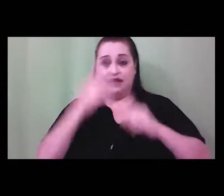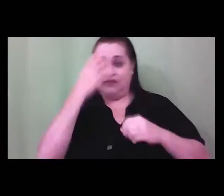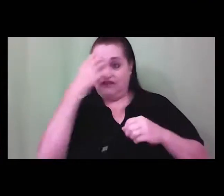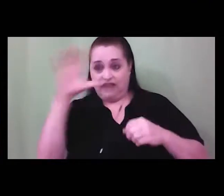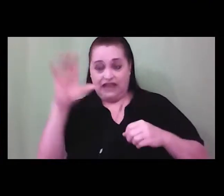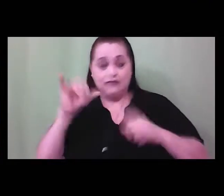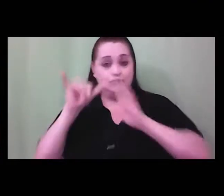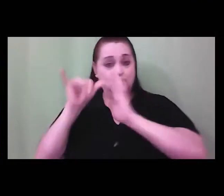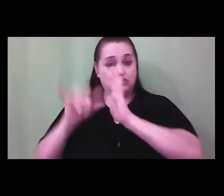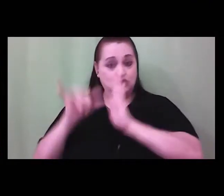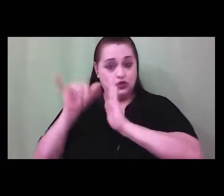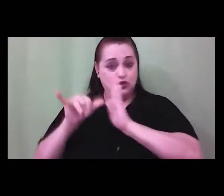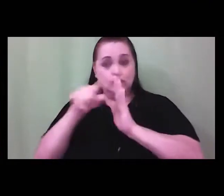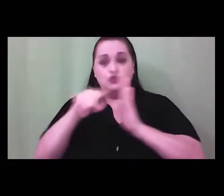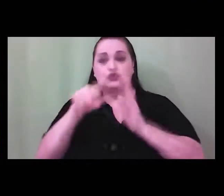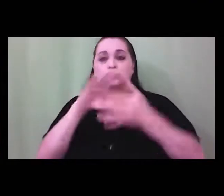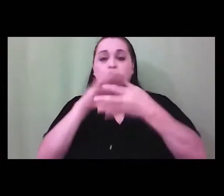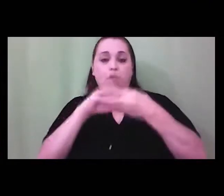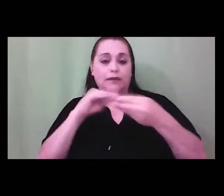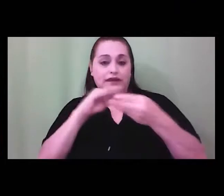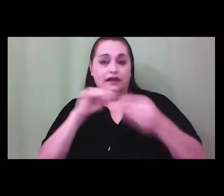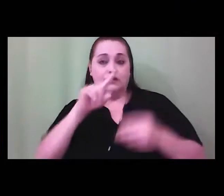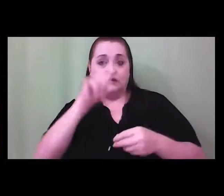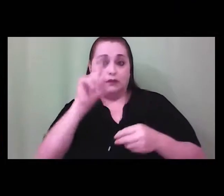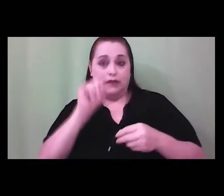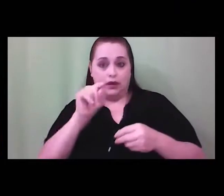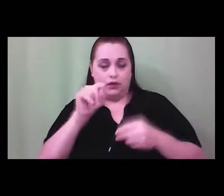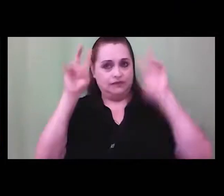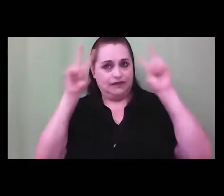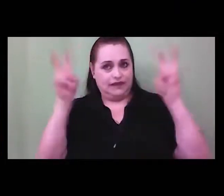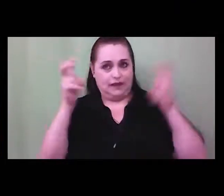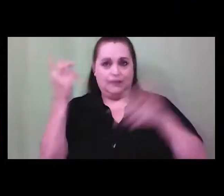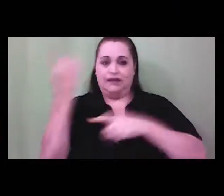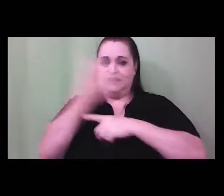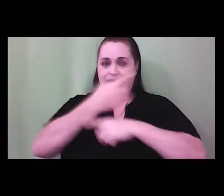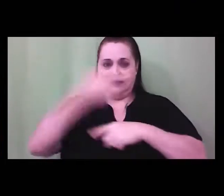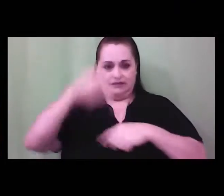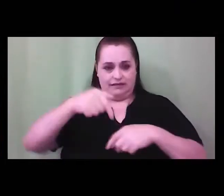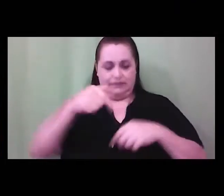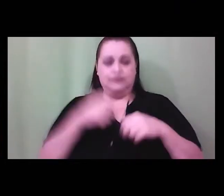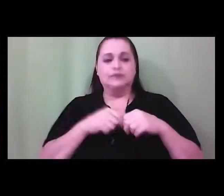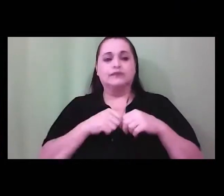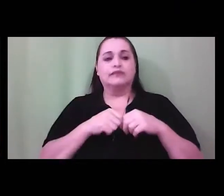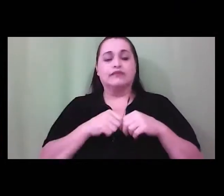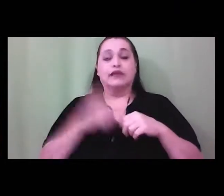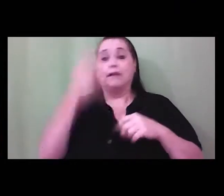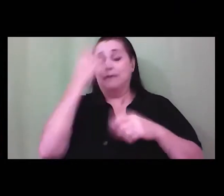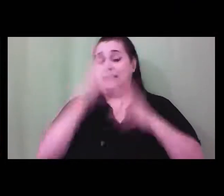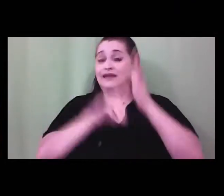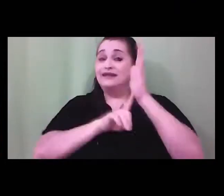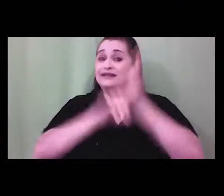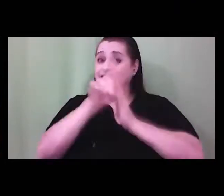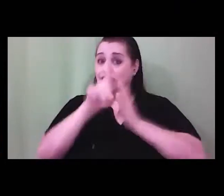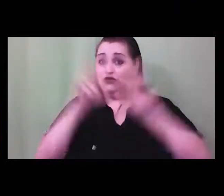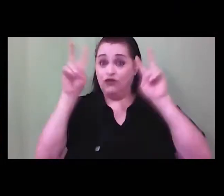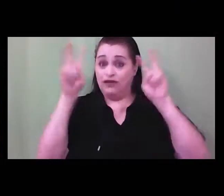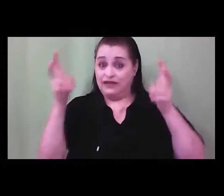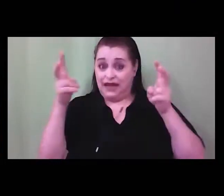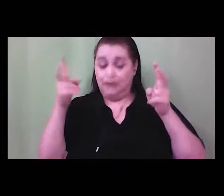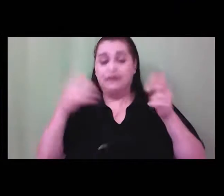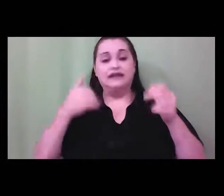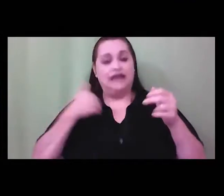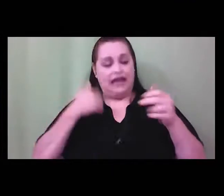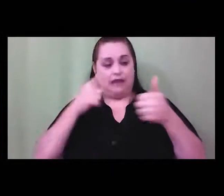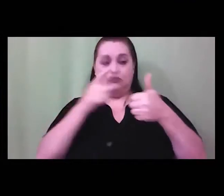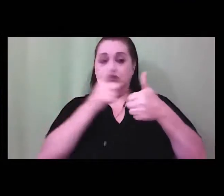y YouTube sus comentarios y preguntas sobre el tema del día de hoy. Para el desarrollo de la temática, contamos en